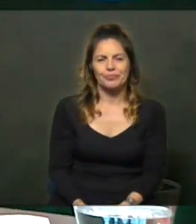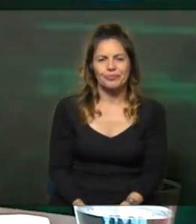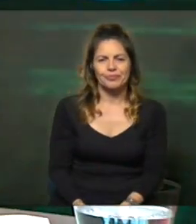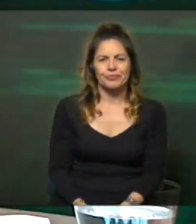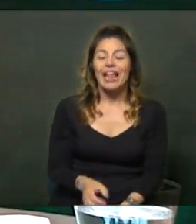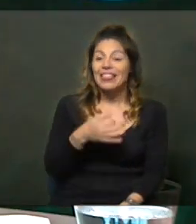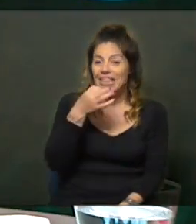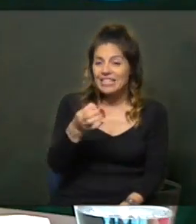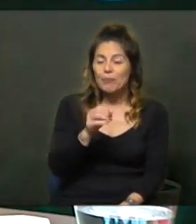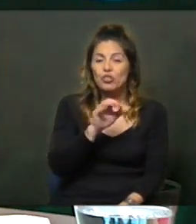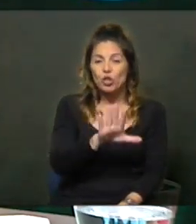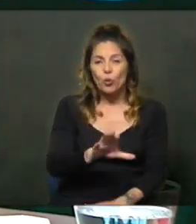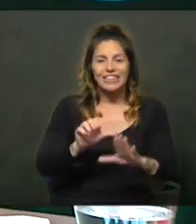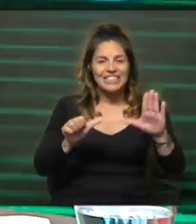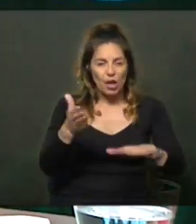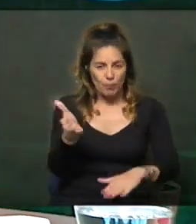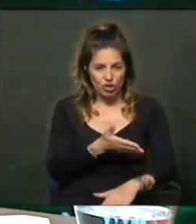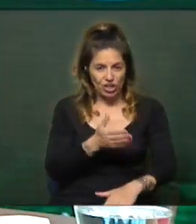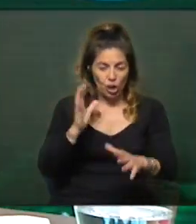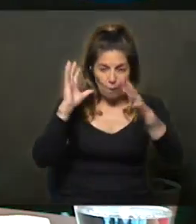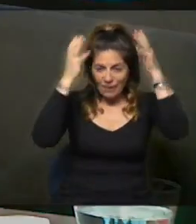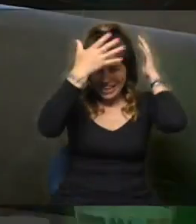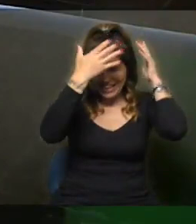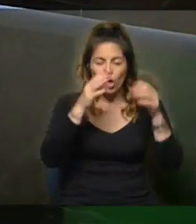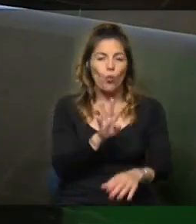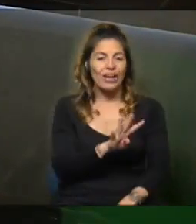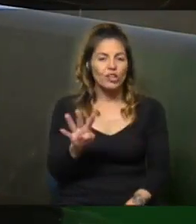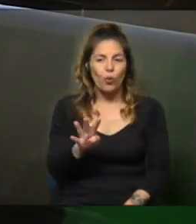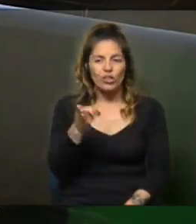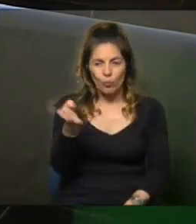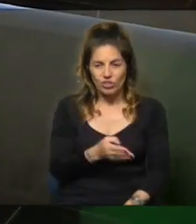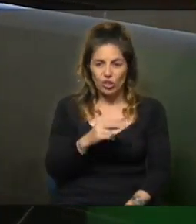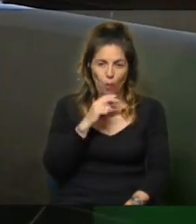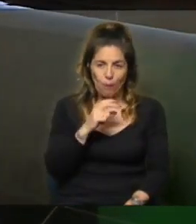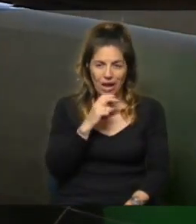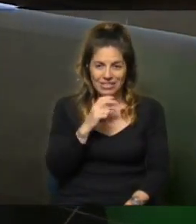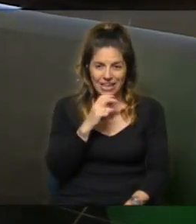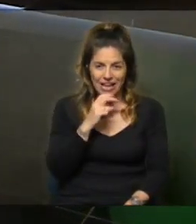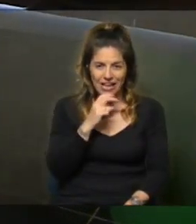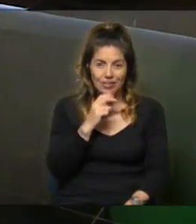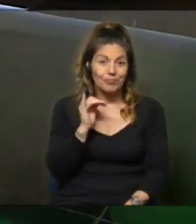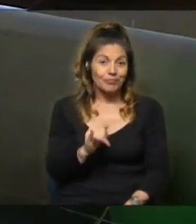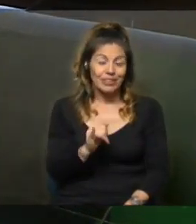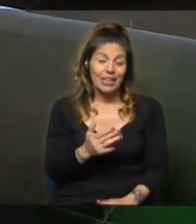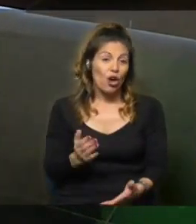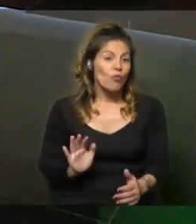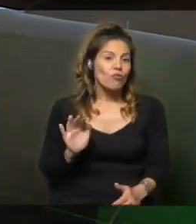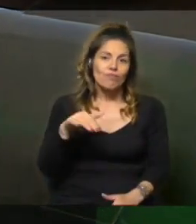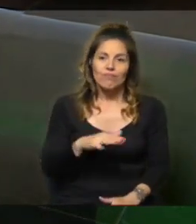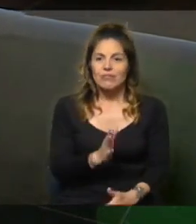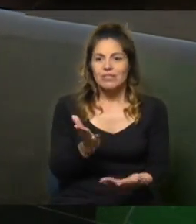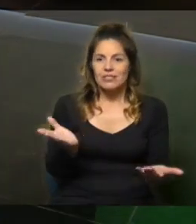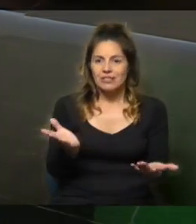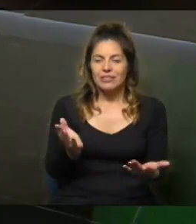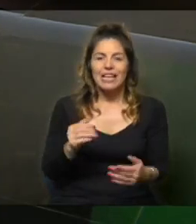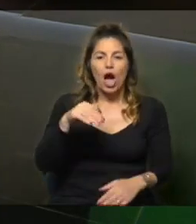decíamos entonces 56 por para Miley 44 por para masa y es como una montaña rusa no porque tuvimos en